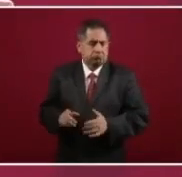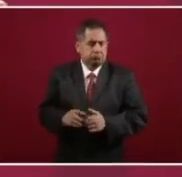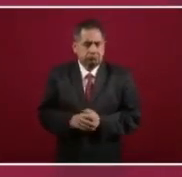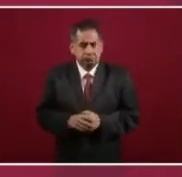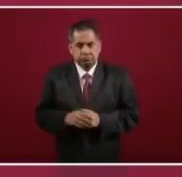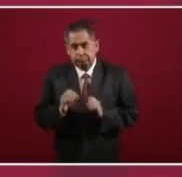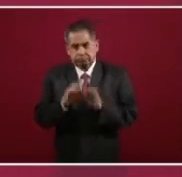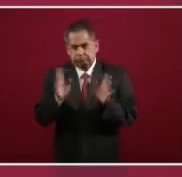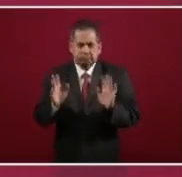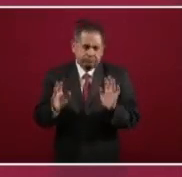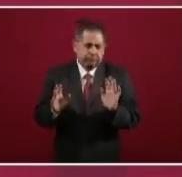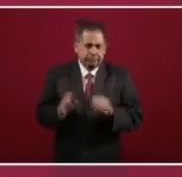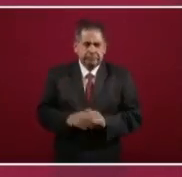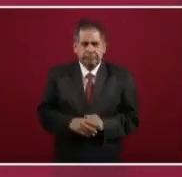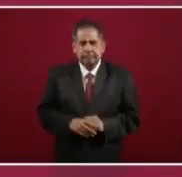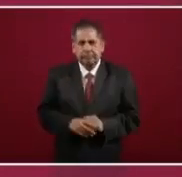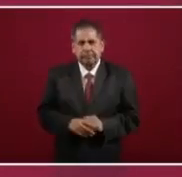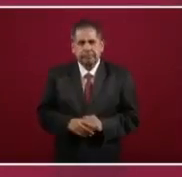desde luego